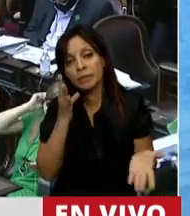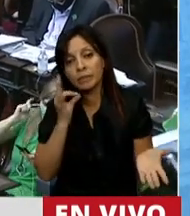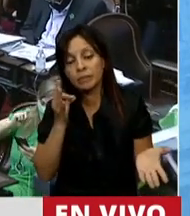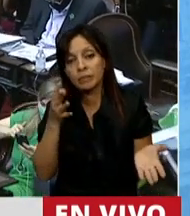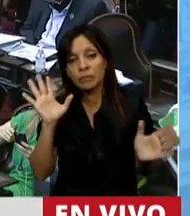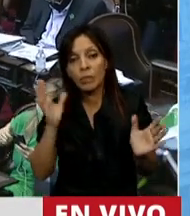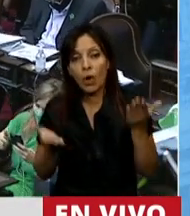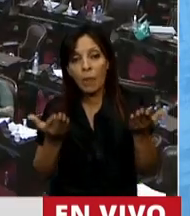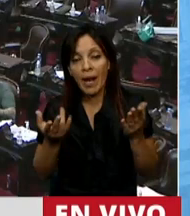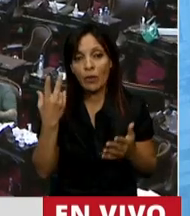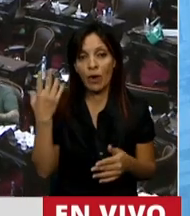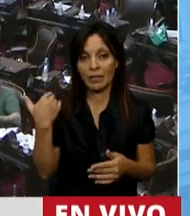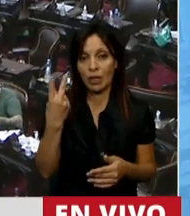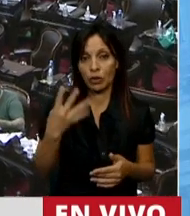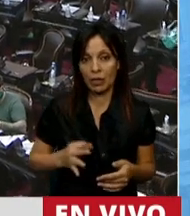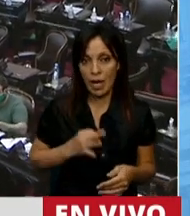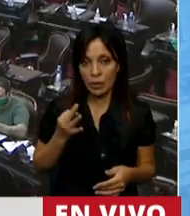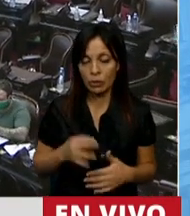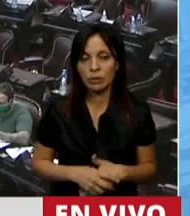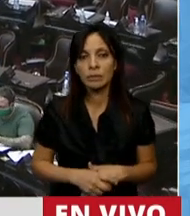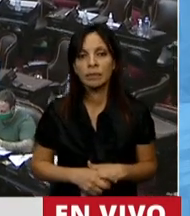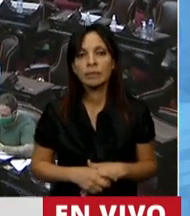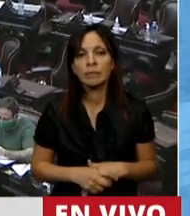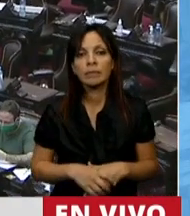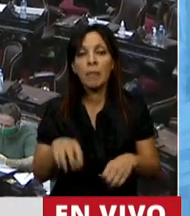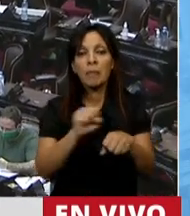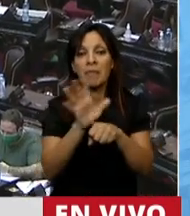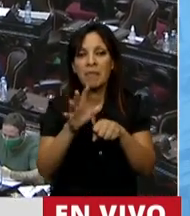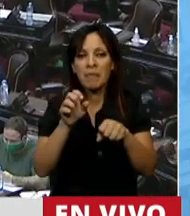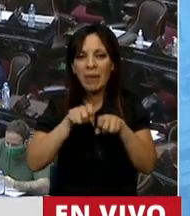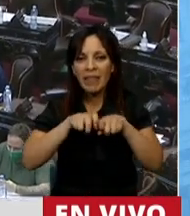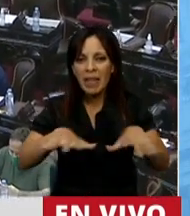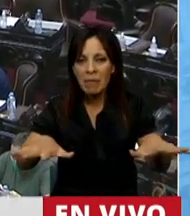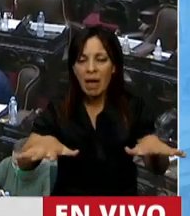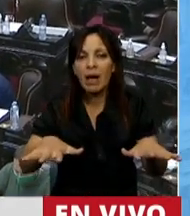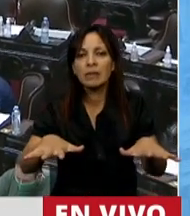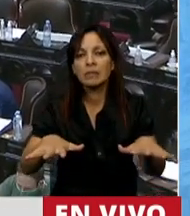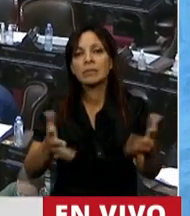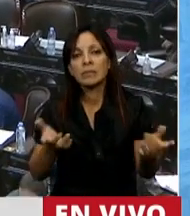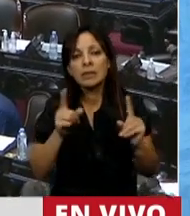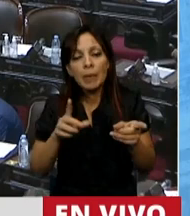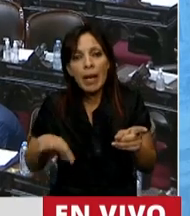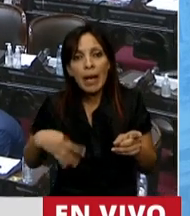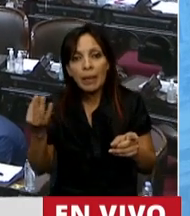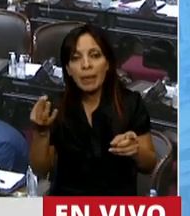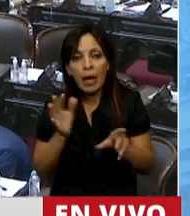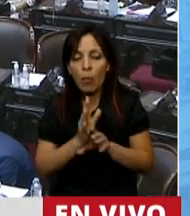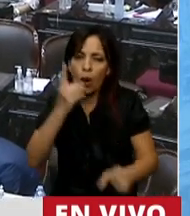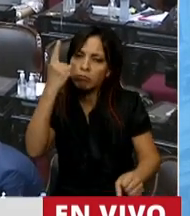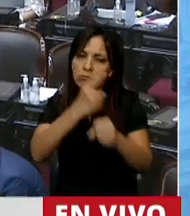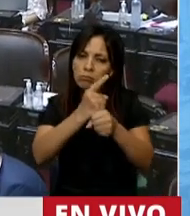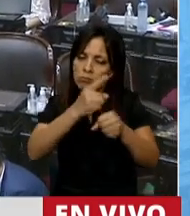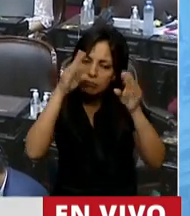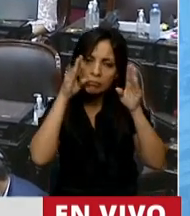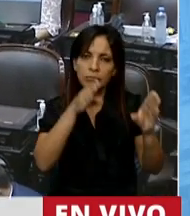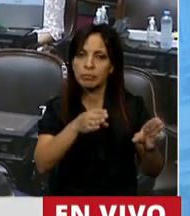de hace dos años, la pandemia, y ha puesto la vida en valores absolutos. A tal punto